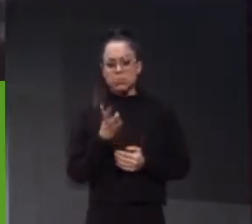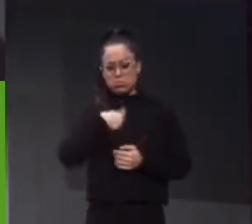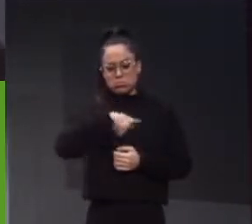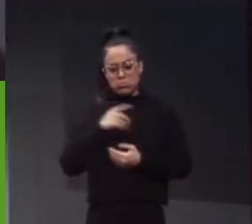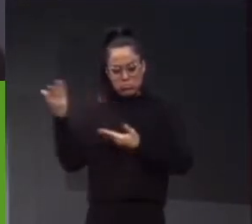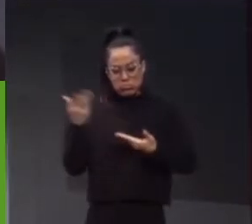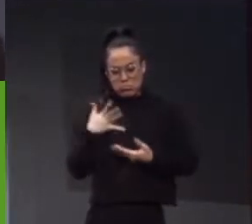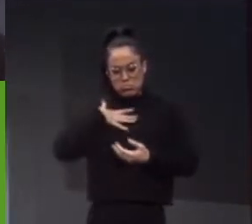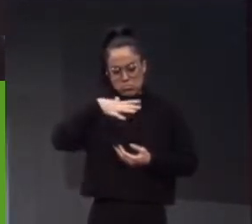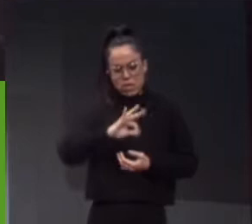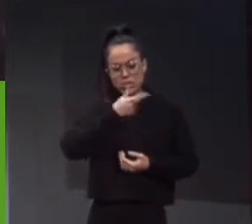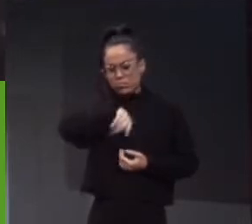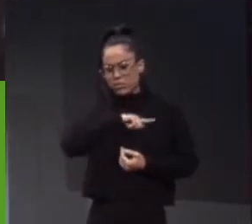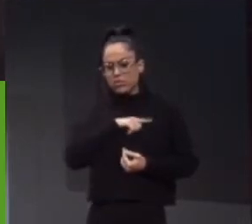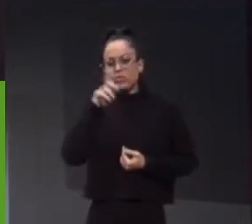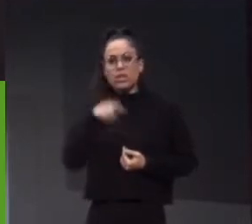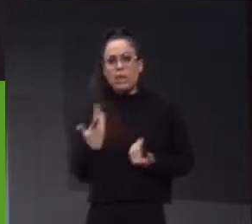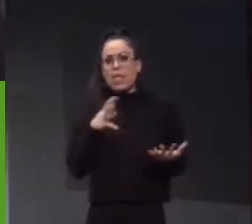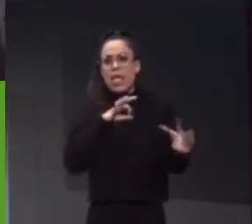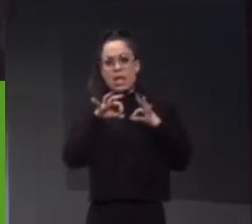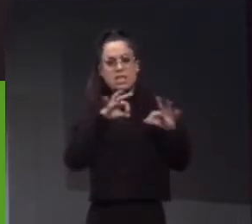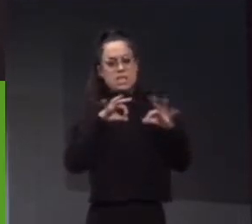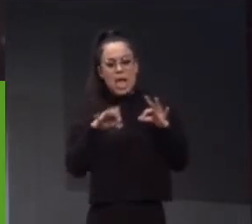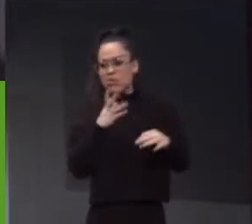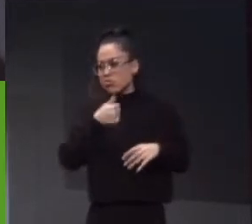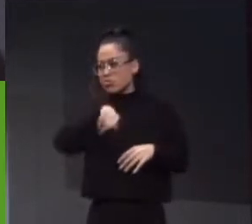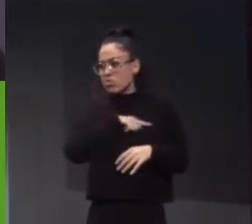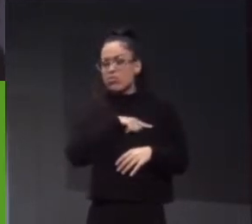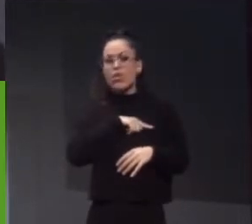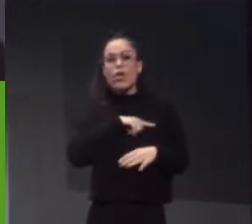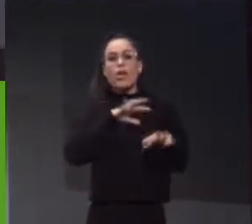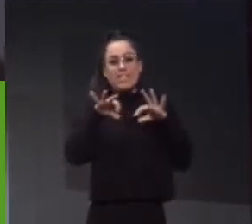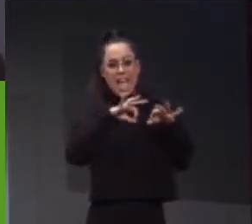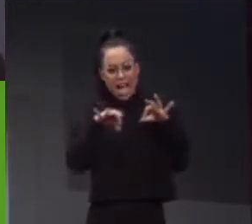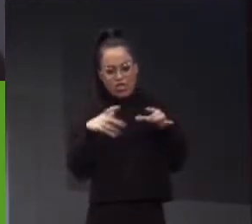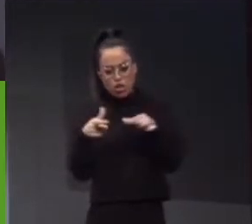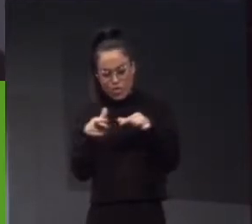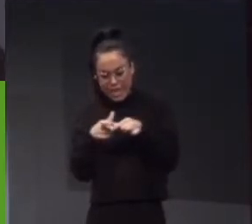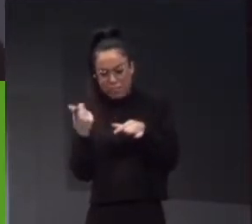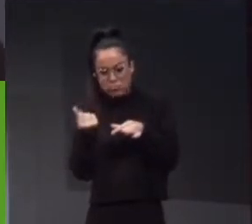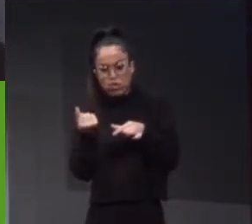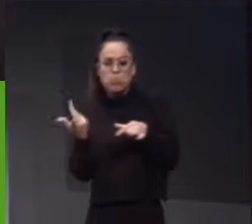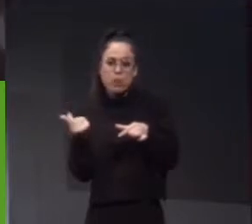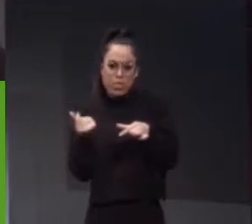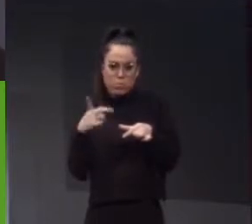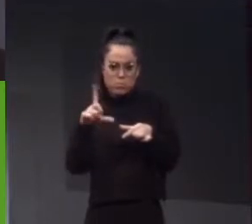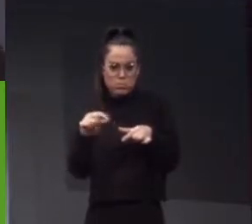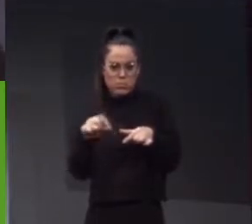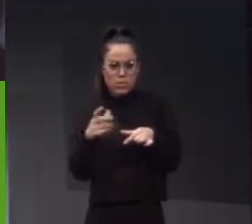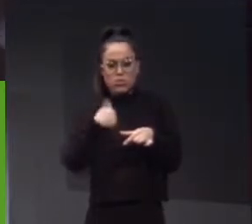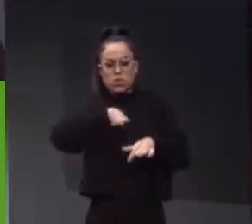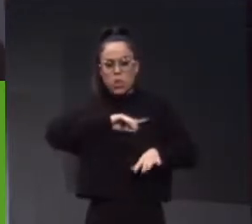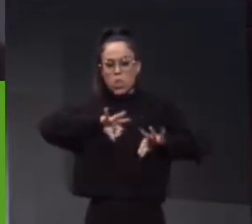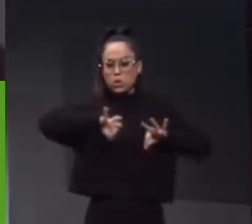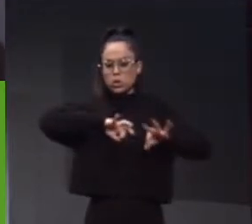porque tenemos que partir en el teatro y tenemos funciones de las cuales compramos entradas de los precios módicos con un tipo de teatro con un